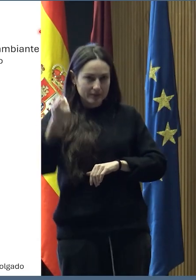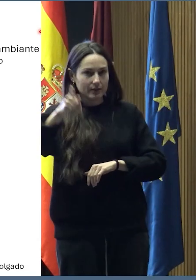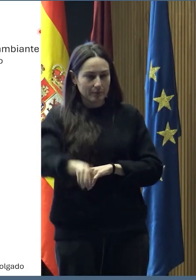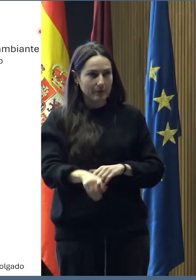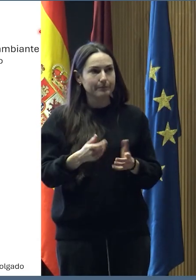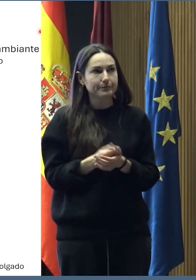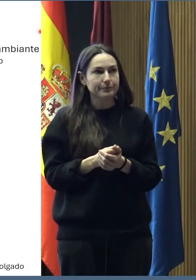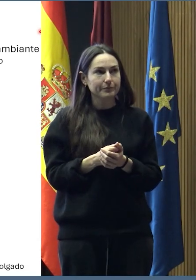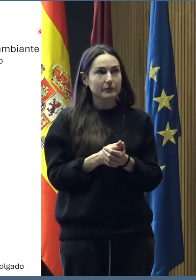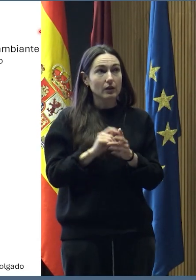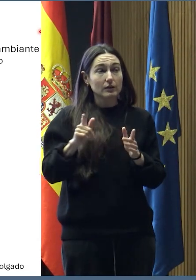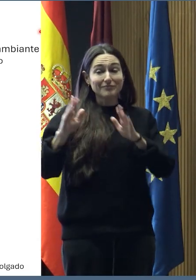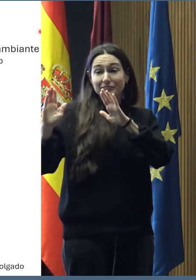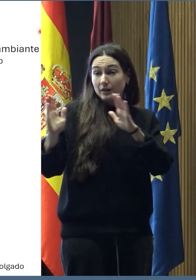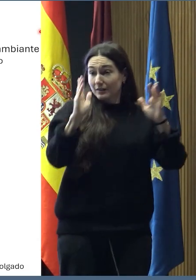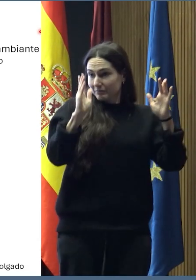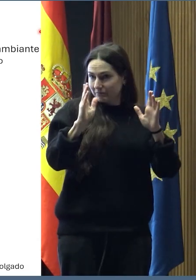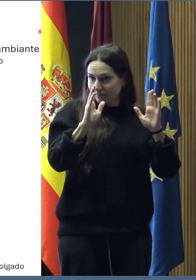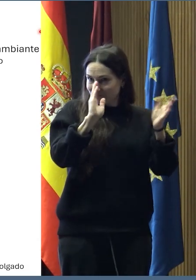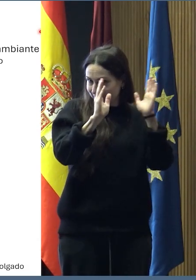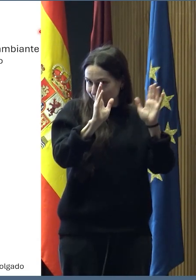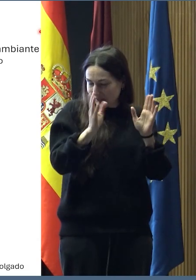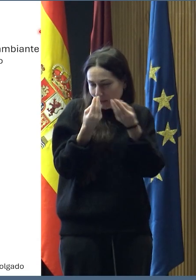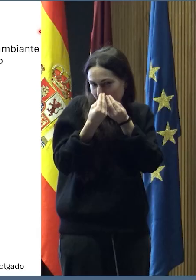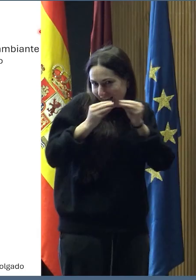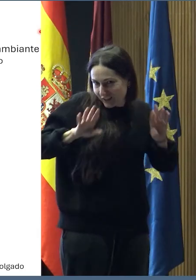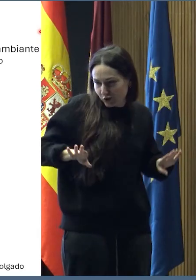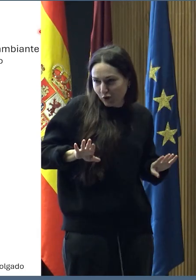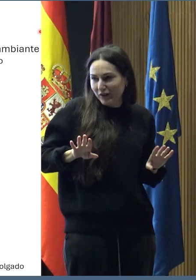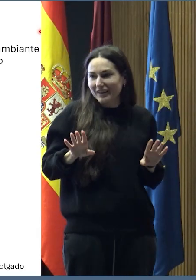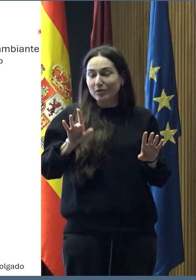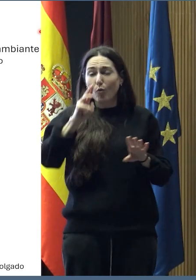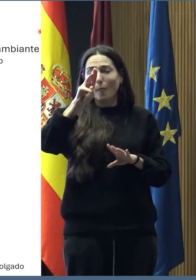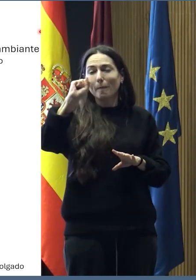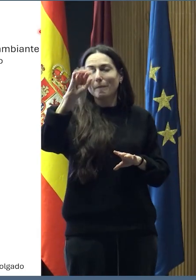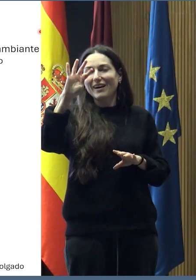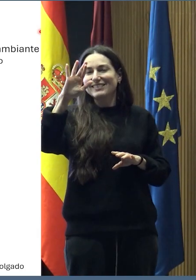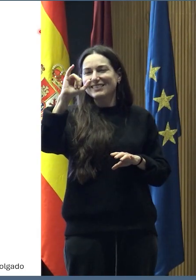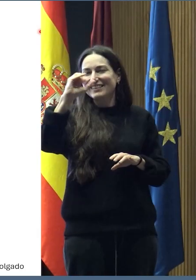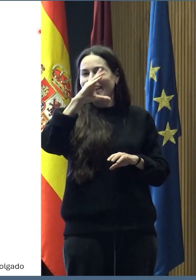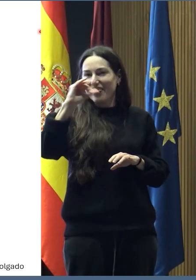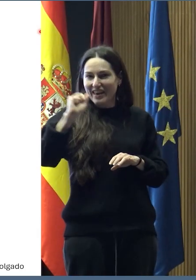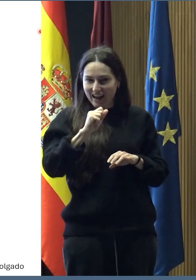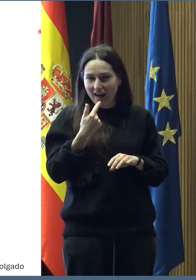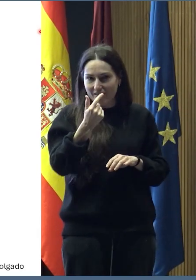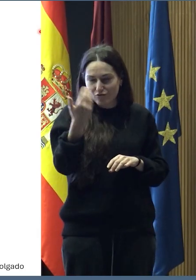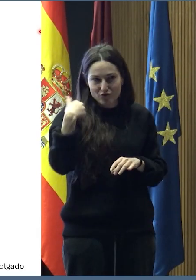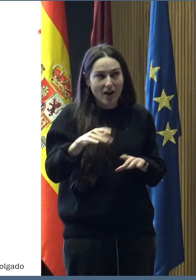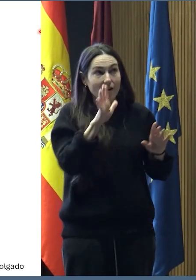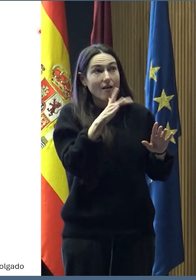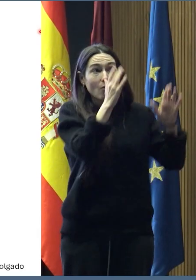Entonces, esta era mi primera parte, así un poquito de historia, como ha comentado Patricia, y ya pasamos un